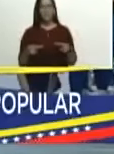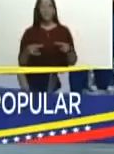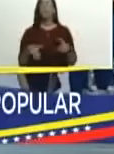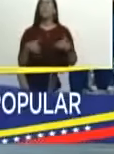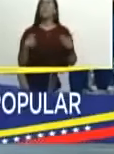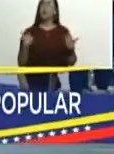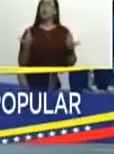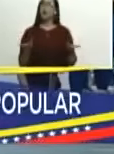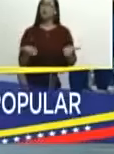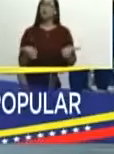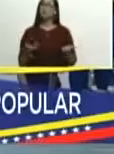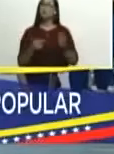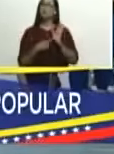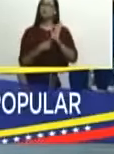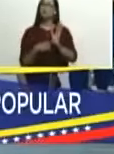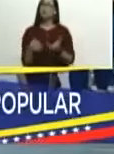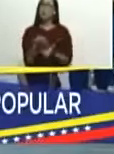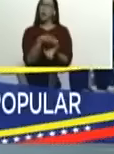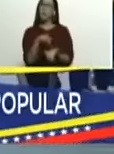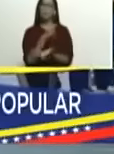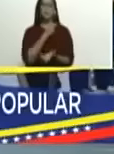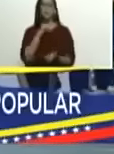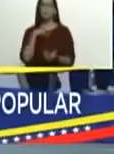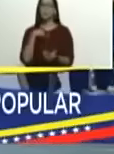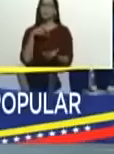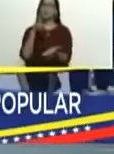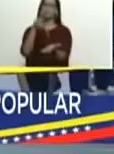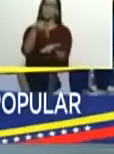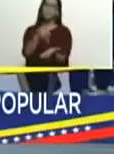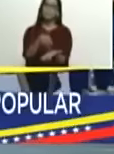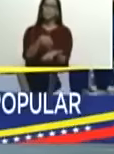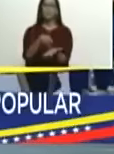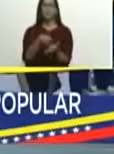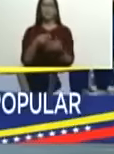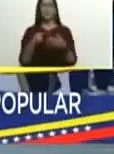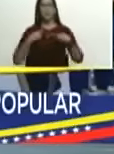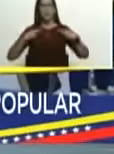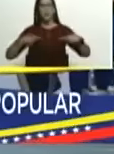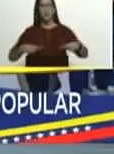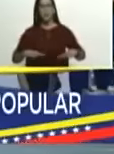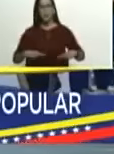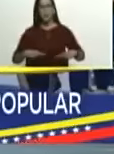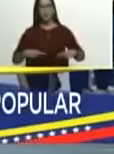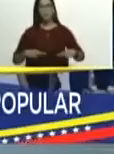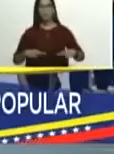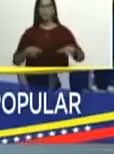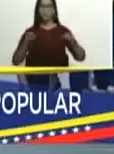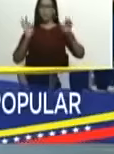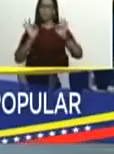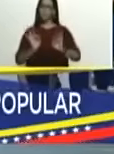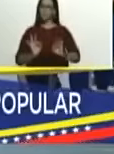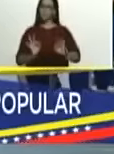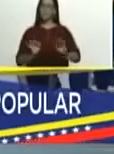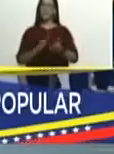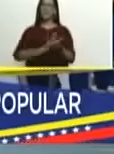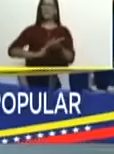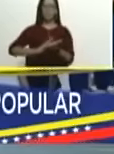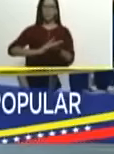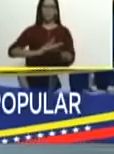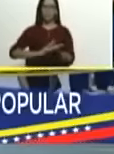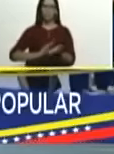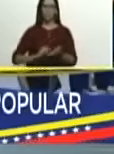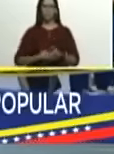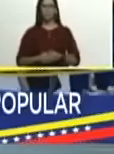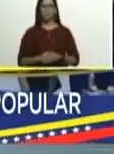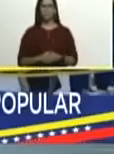presenta una problemática, nosotros vamos con el material pertinente para la solución.